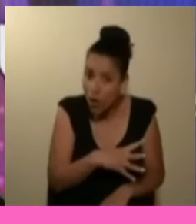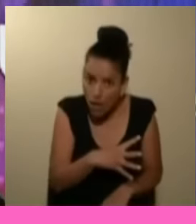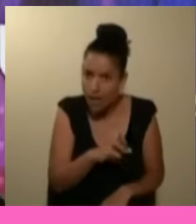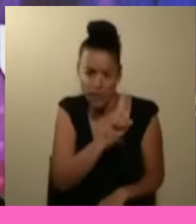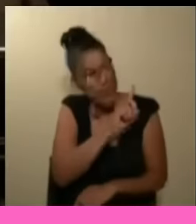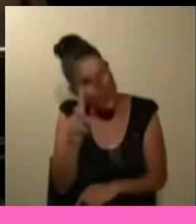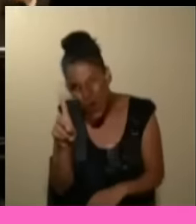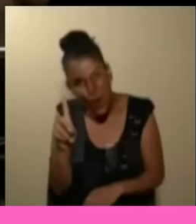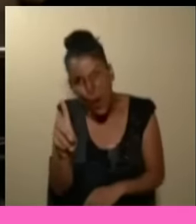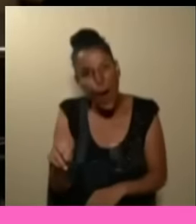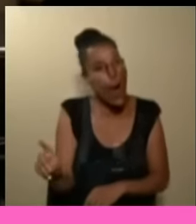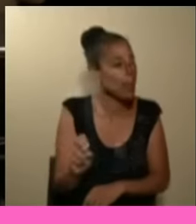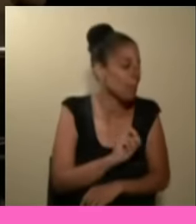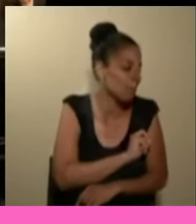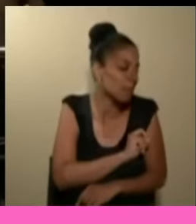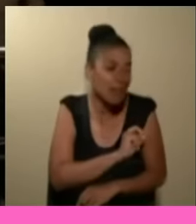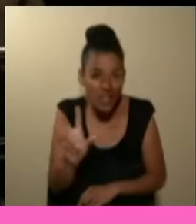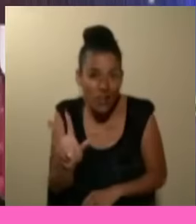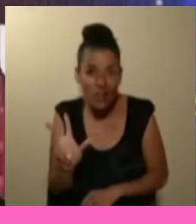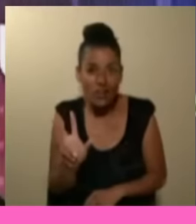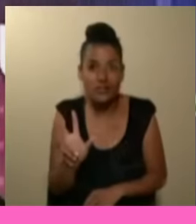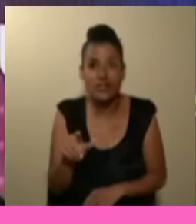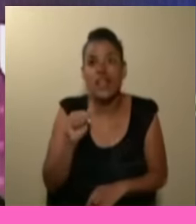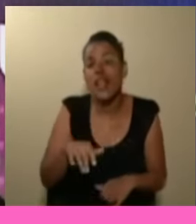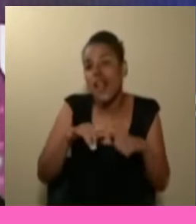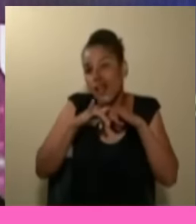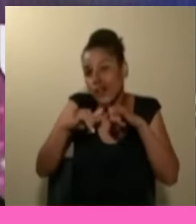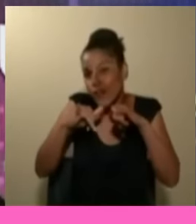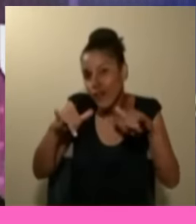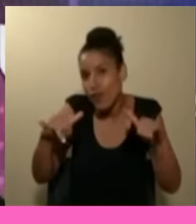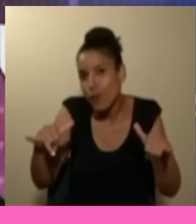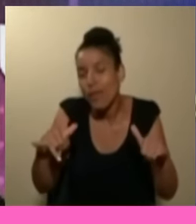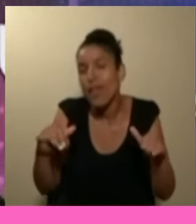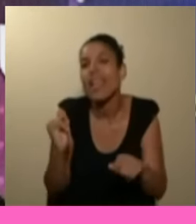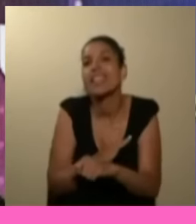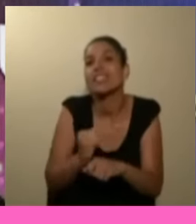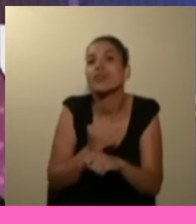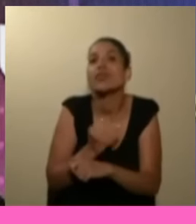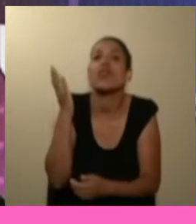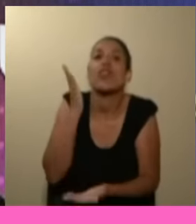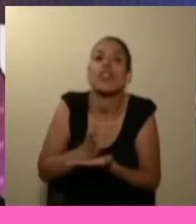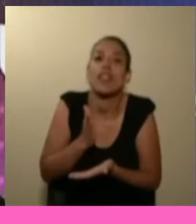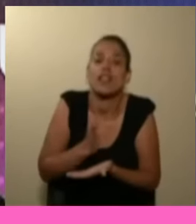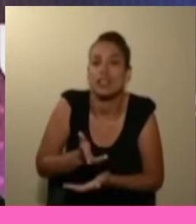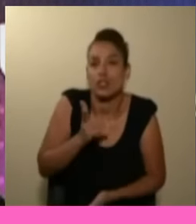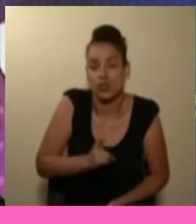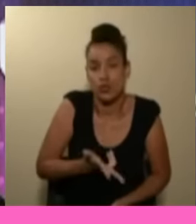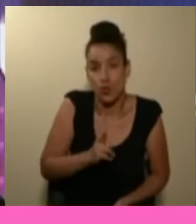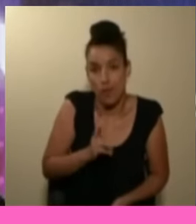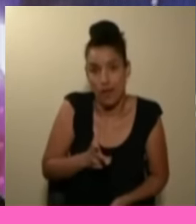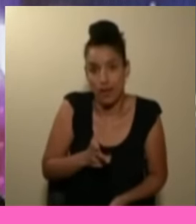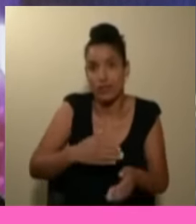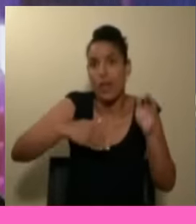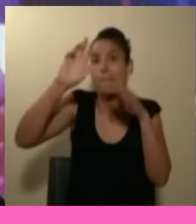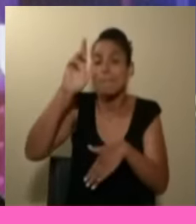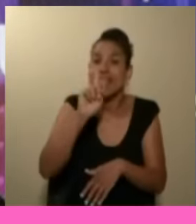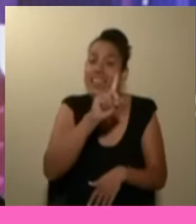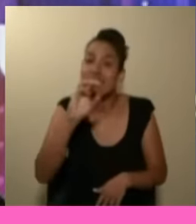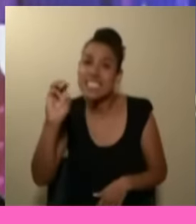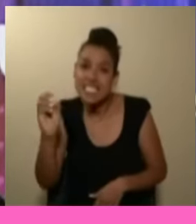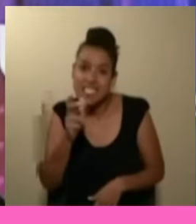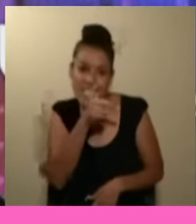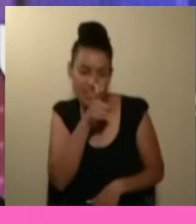Basta ver el informe que hoy distribuyó el Instituto de Derechos Humanos con respecto a más de 100 denuncias de defensores públicos